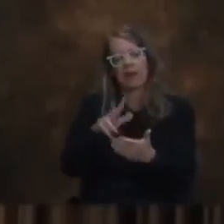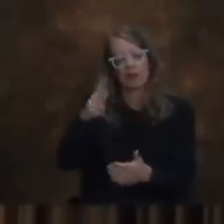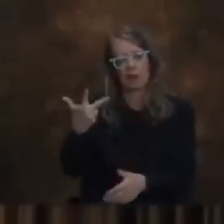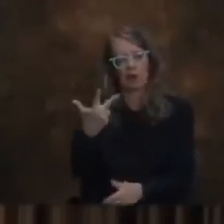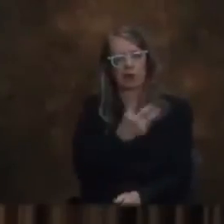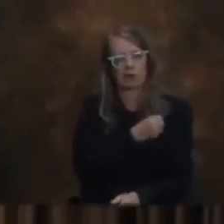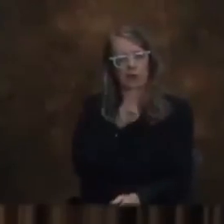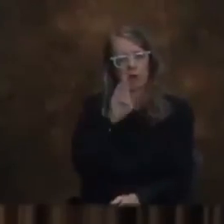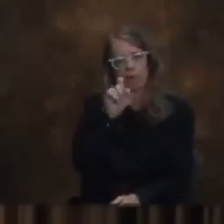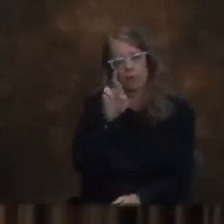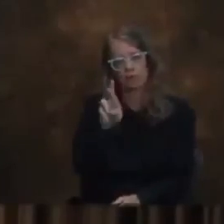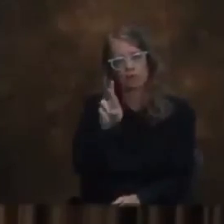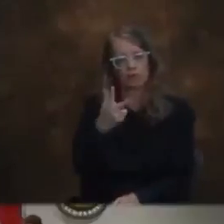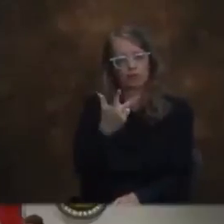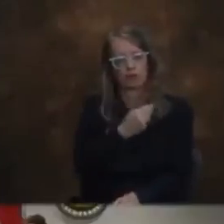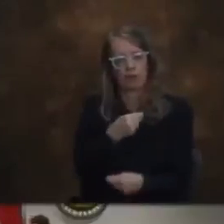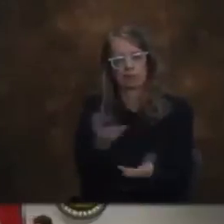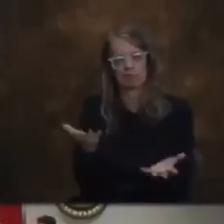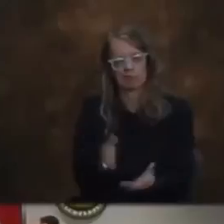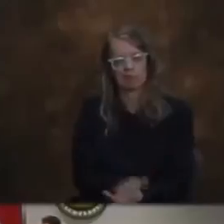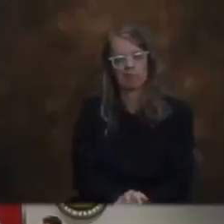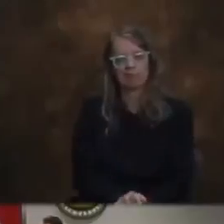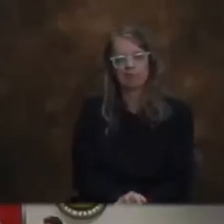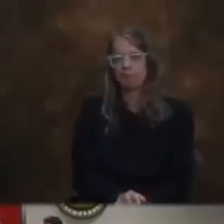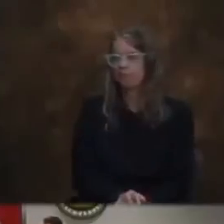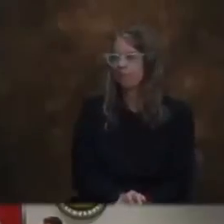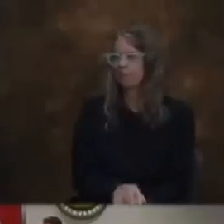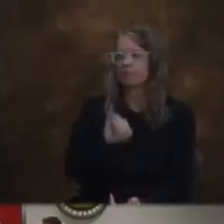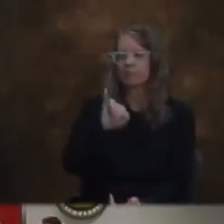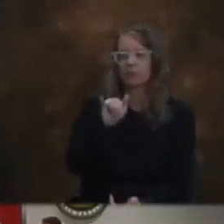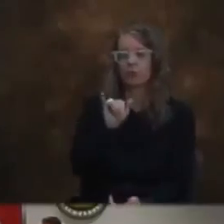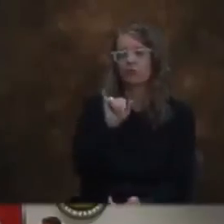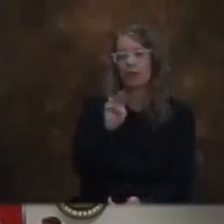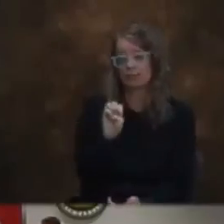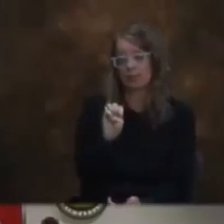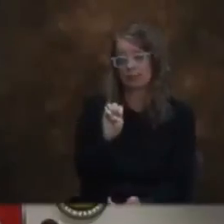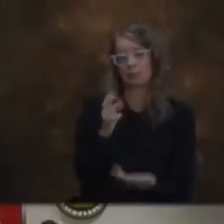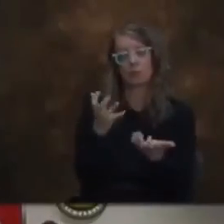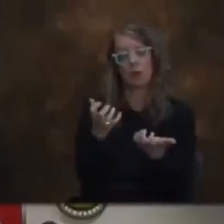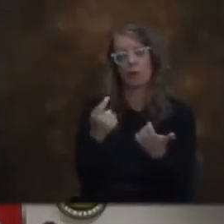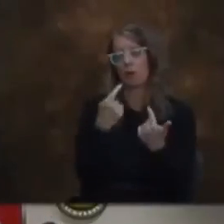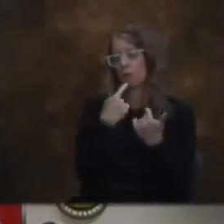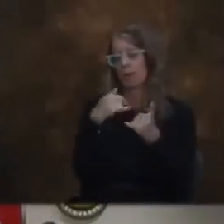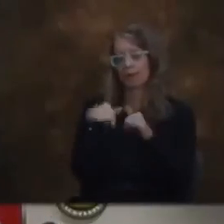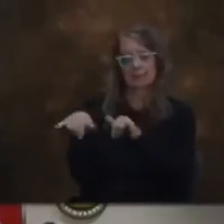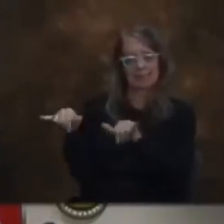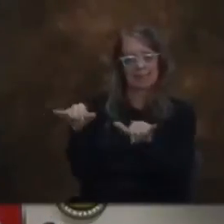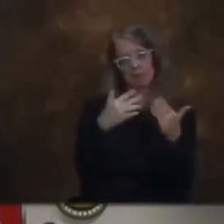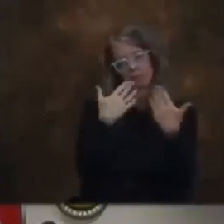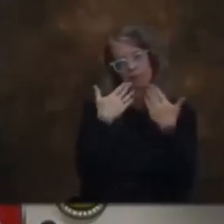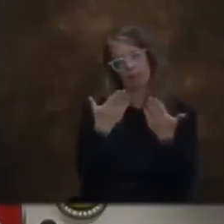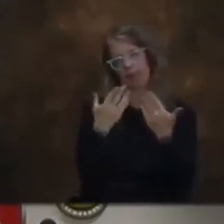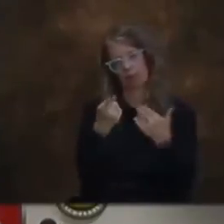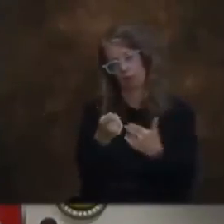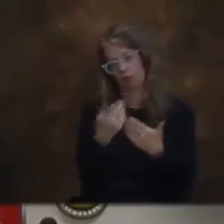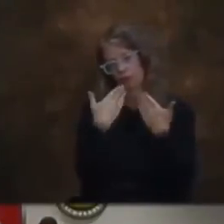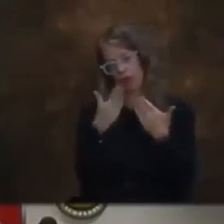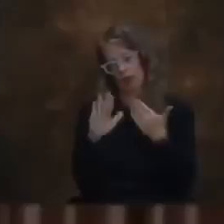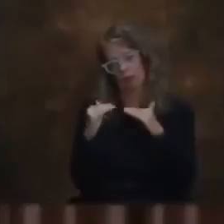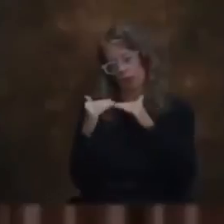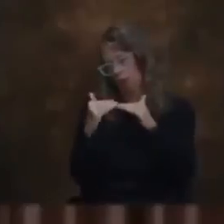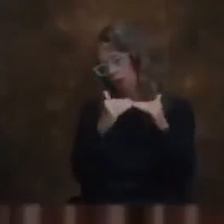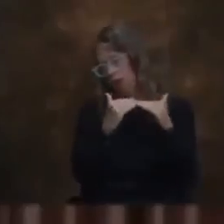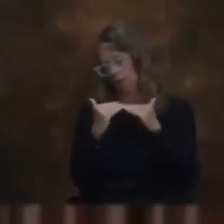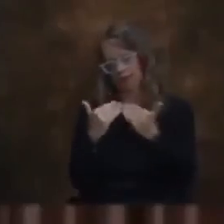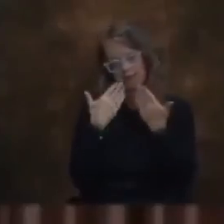los trajes away gracias a usted ya sus colegas por el trabajo que están haciendo en la primera